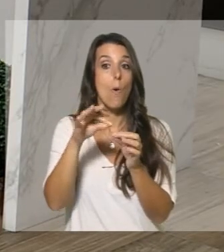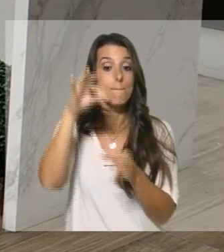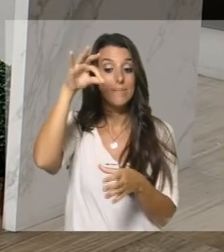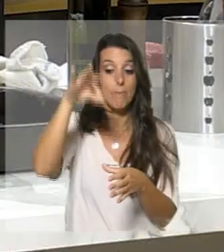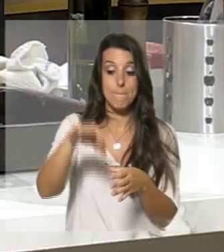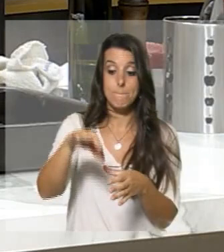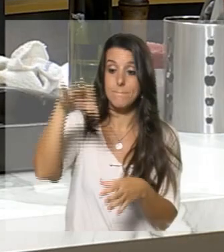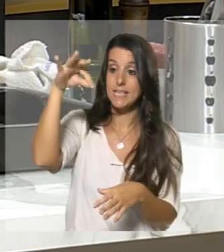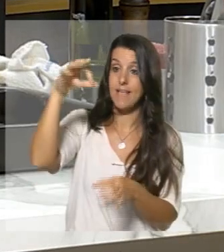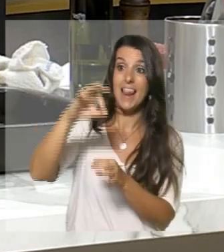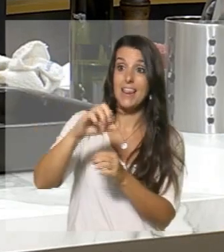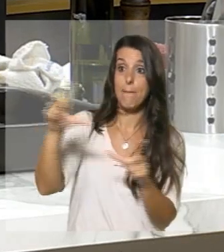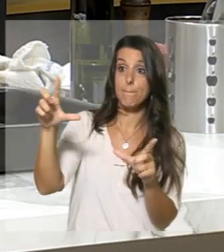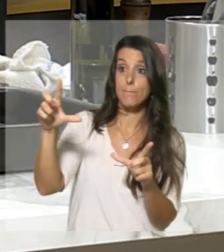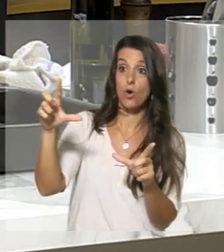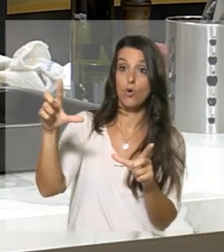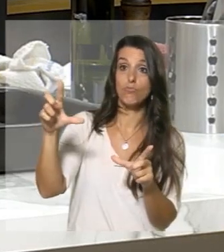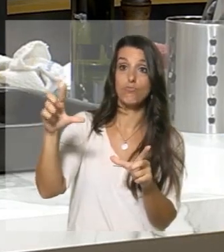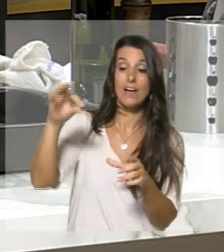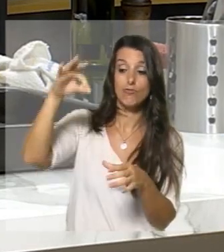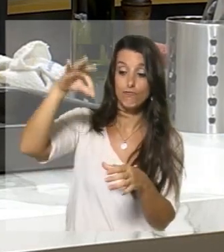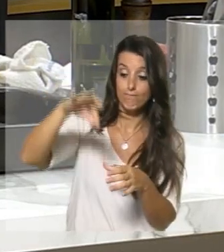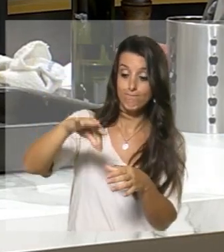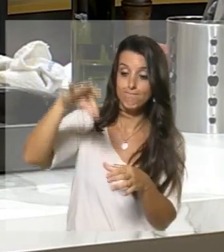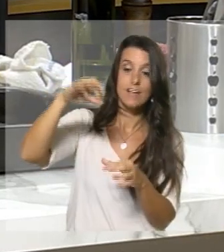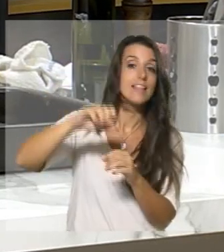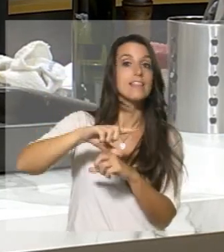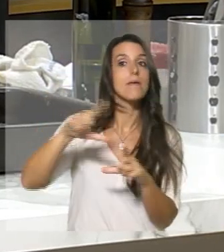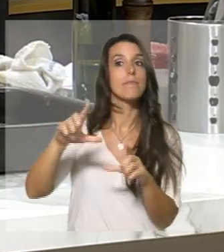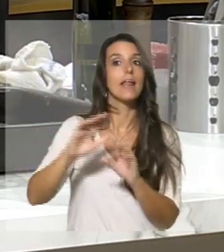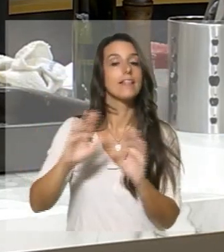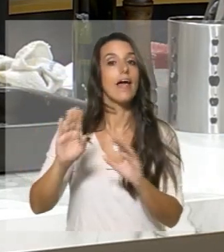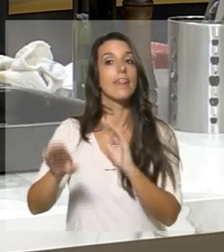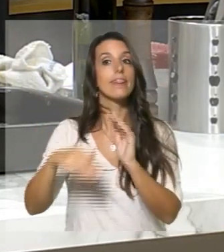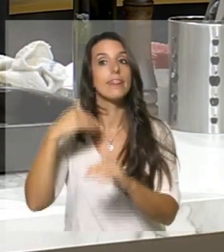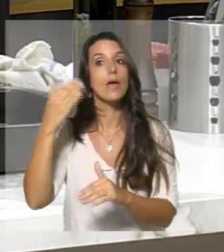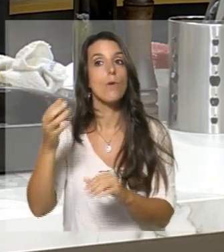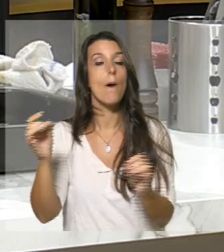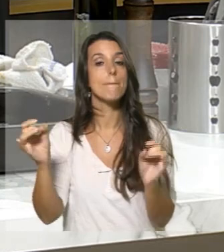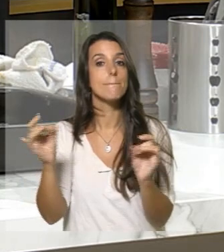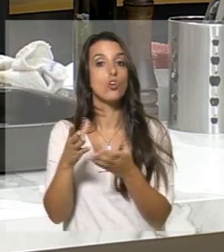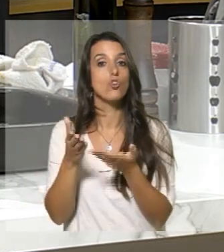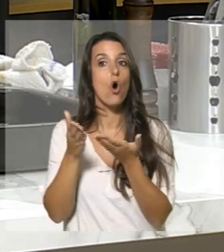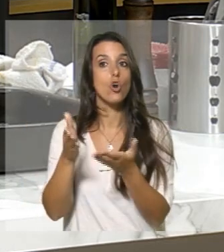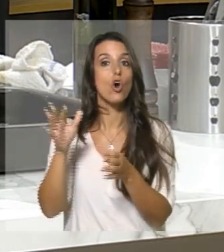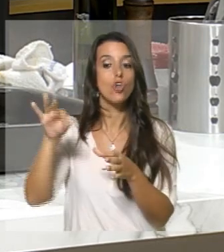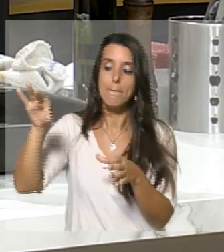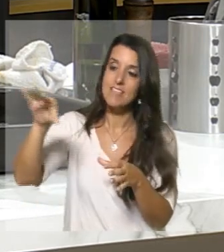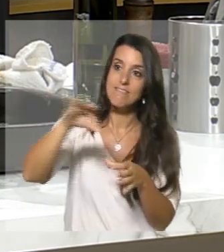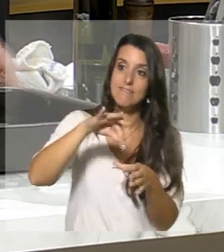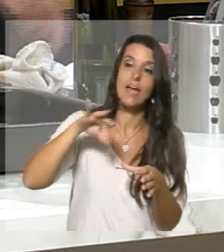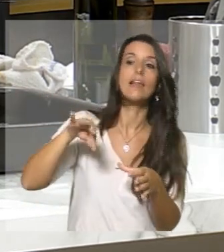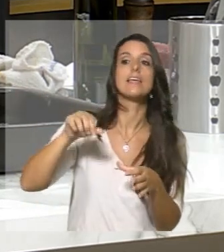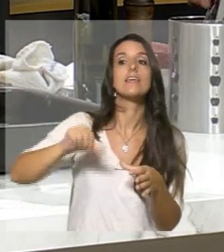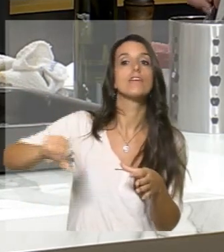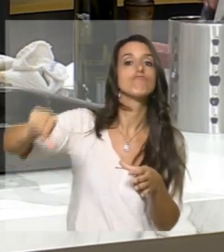pinchan, ¿tá? Tiene que salir limpito, tocan bien la superficie, que esté firme. Y después, cuando salen del horno, los pinchan todos, y le